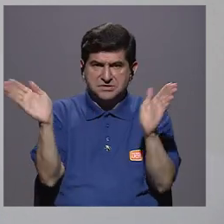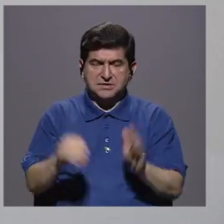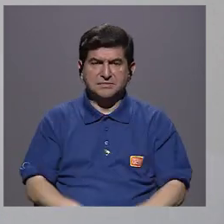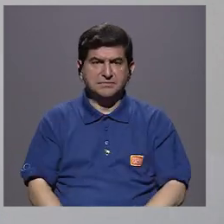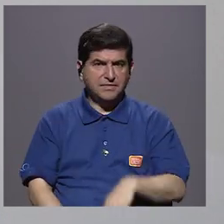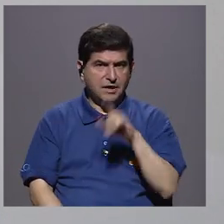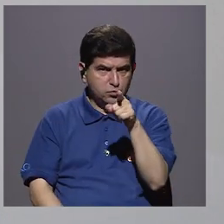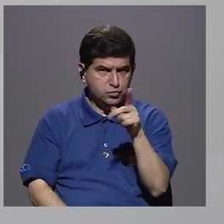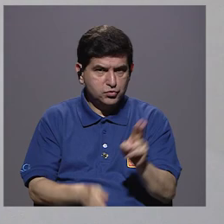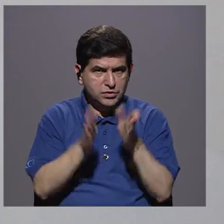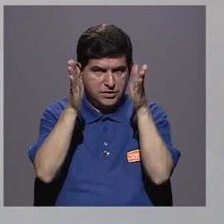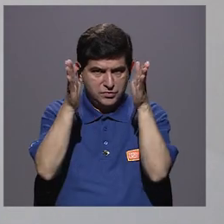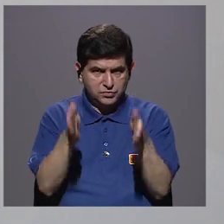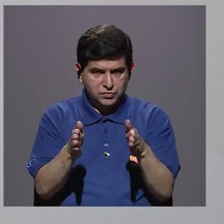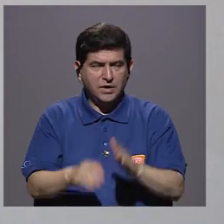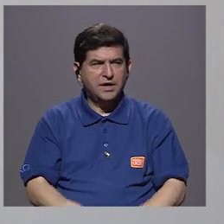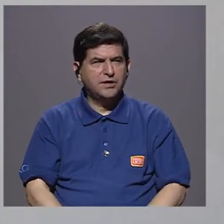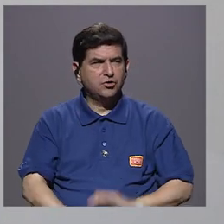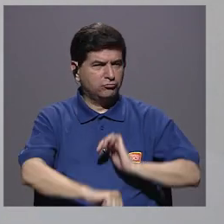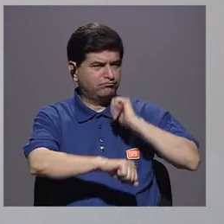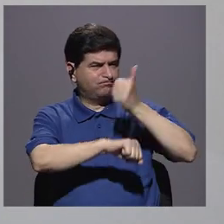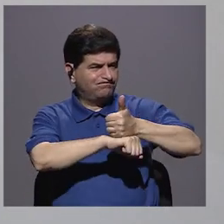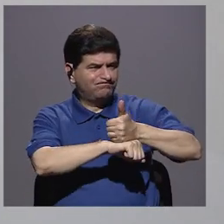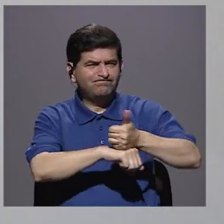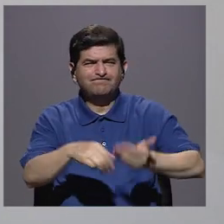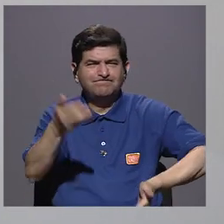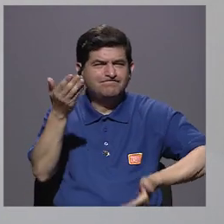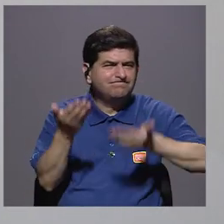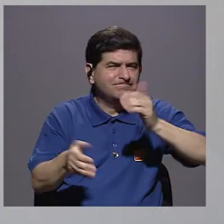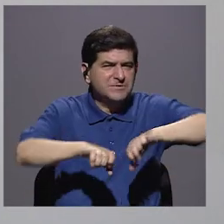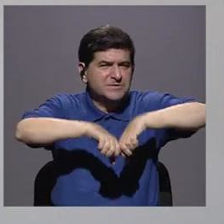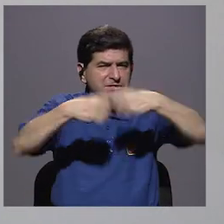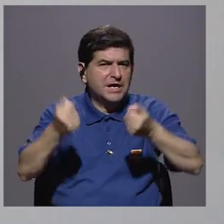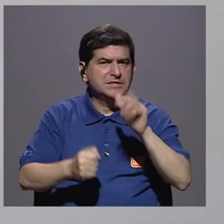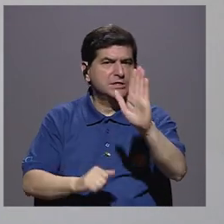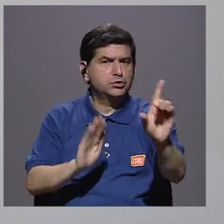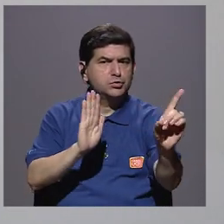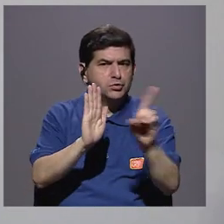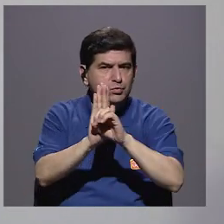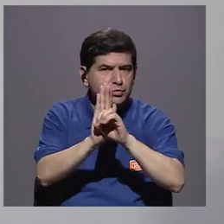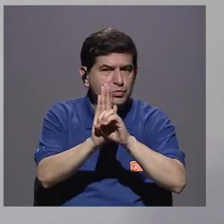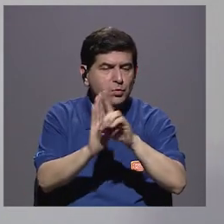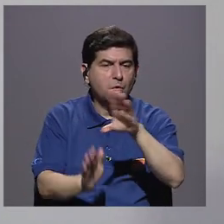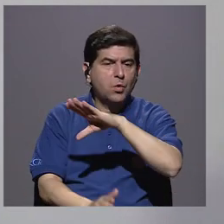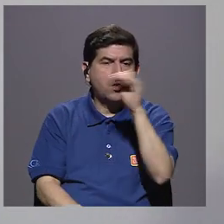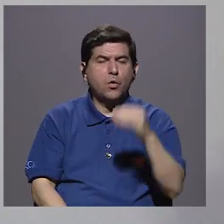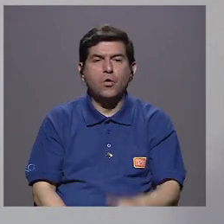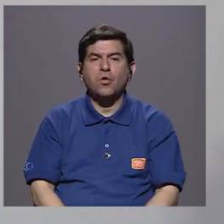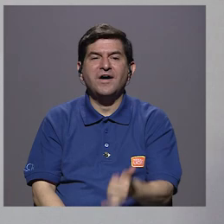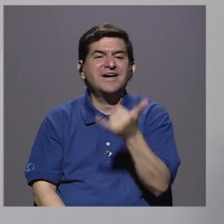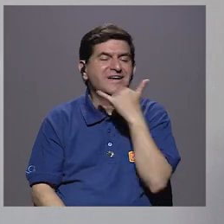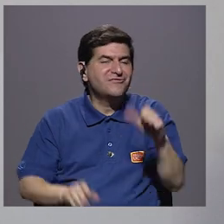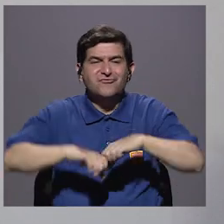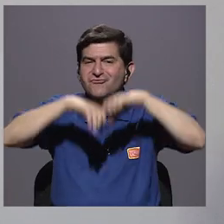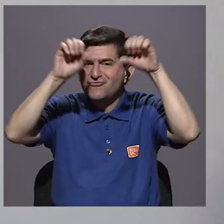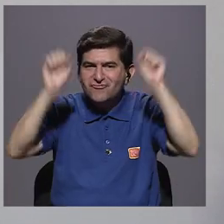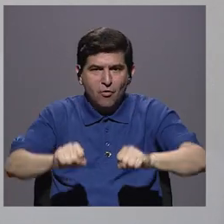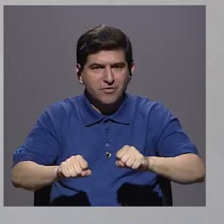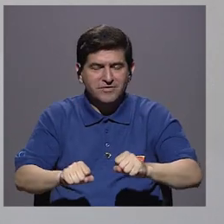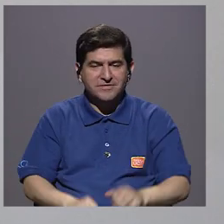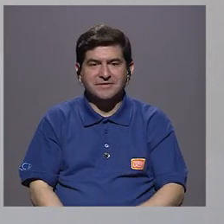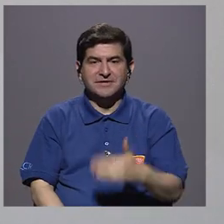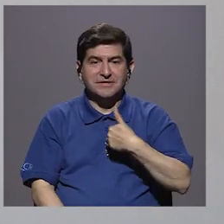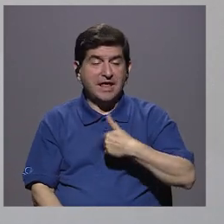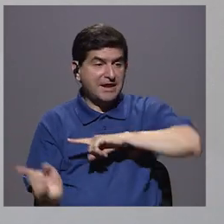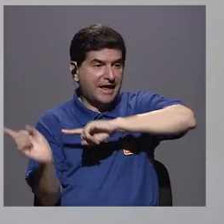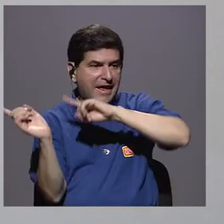usted como usuario determina que existe alguna posible violación a sus derechos o una falla del sistema inclusive, entonces